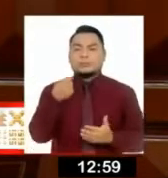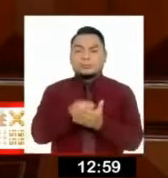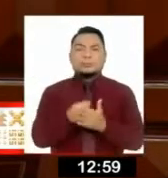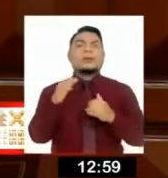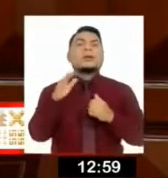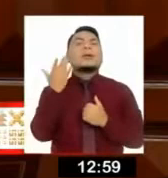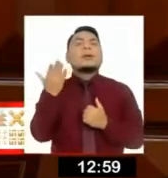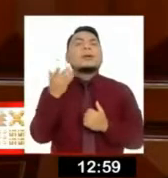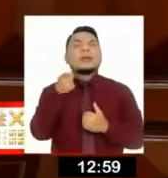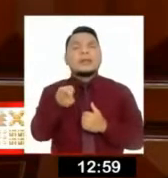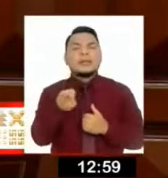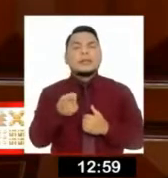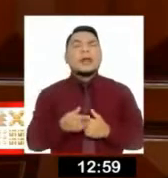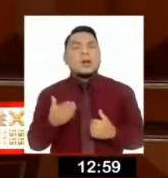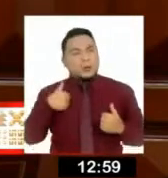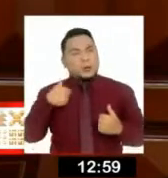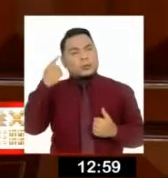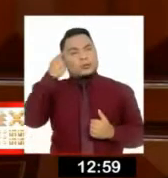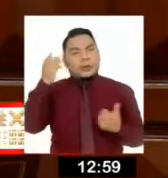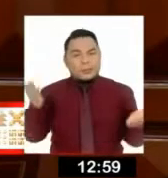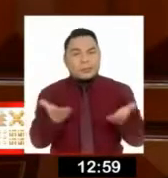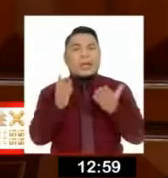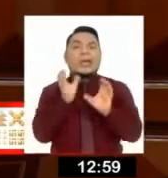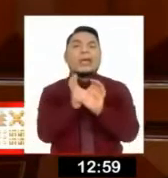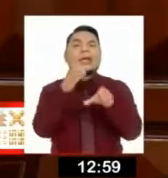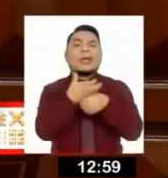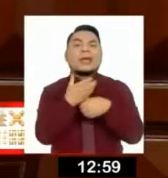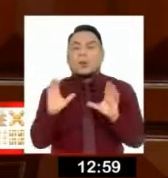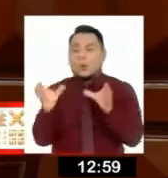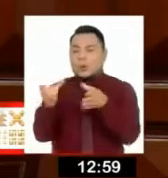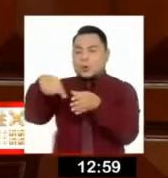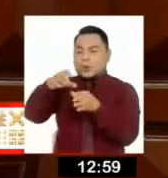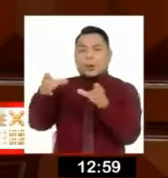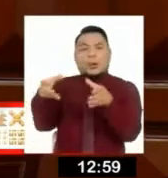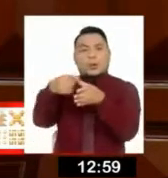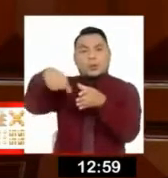base propondremos la creación de una comisión